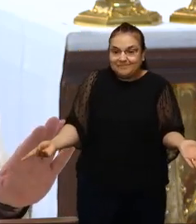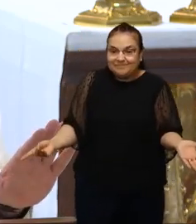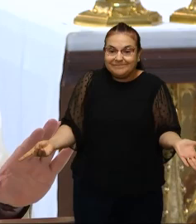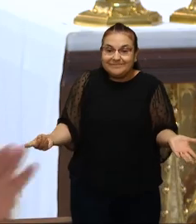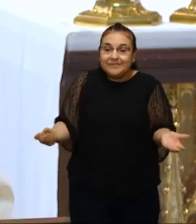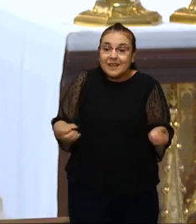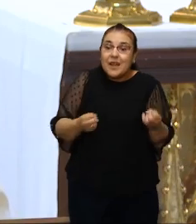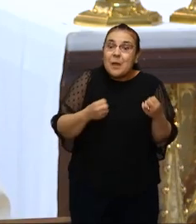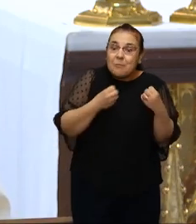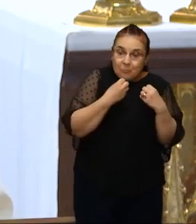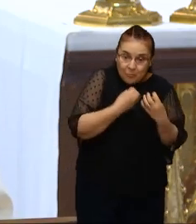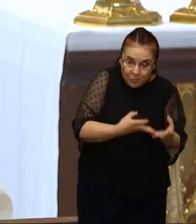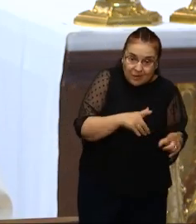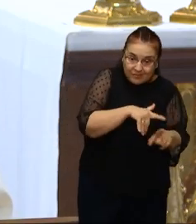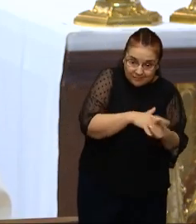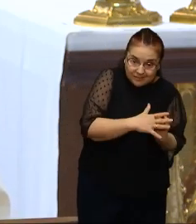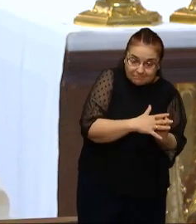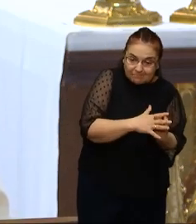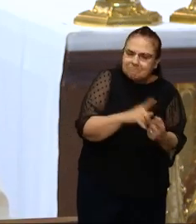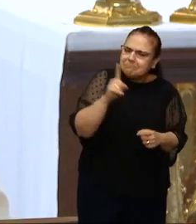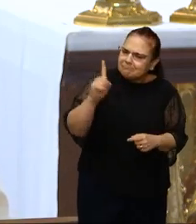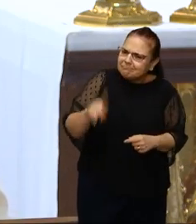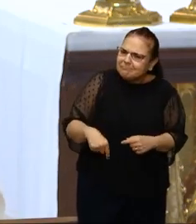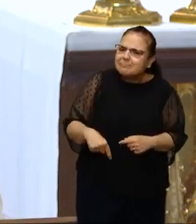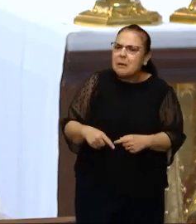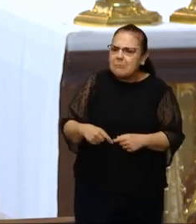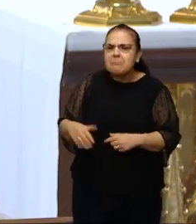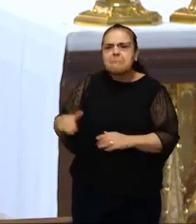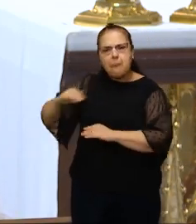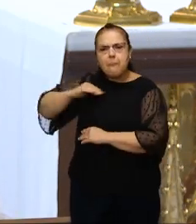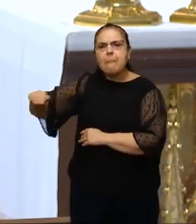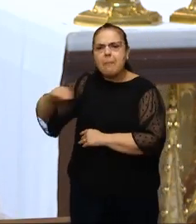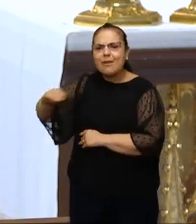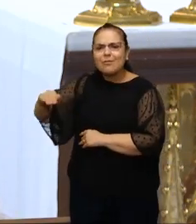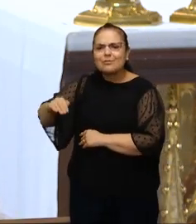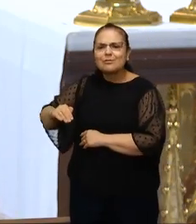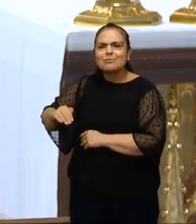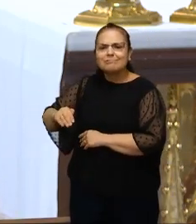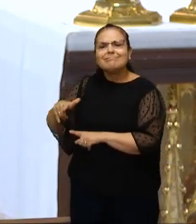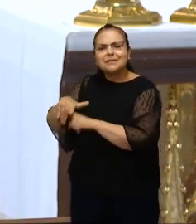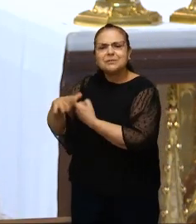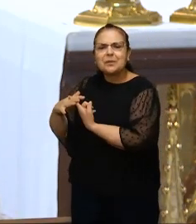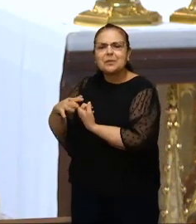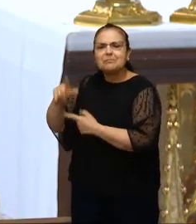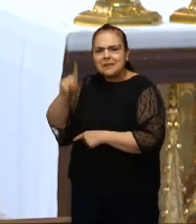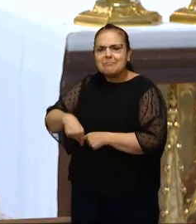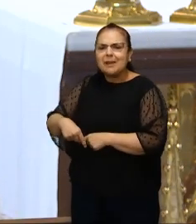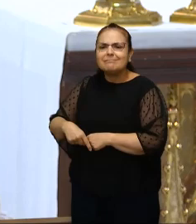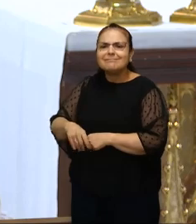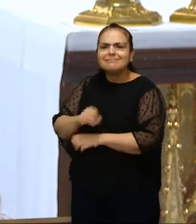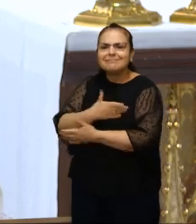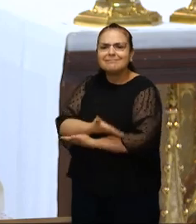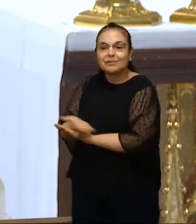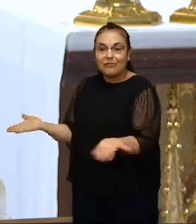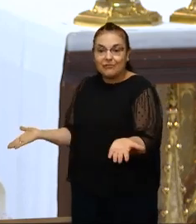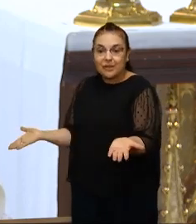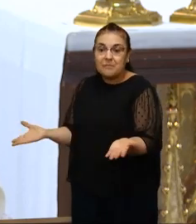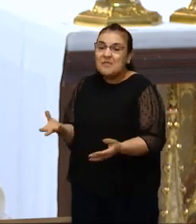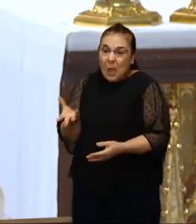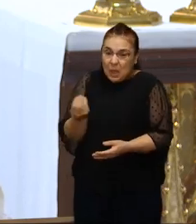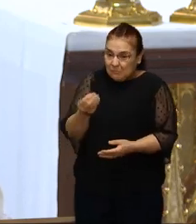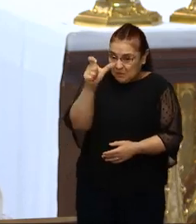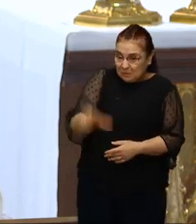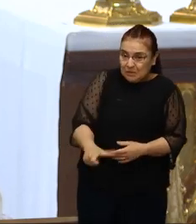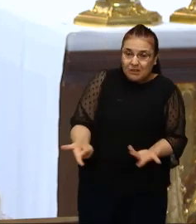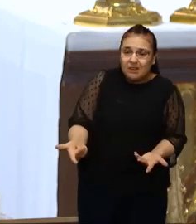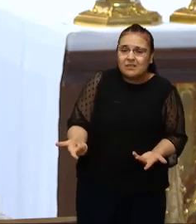los buenos momentos y sobre todo en los malos momentos. Muchas personas se preguntan, ¿por qué?